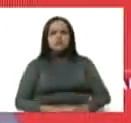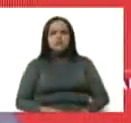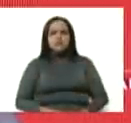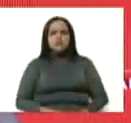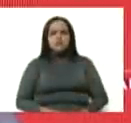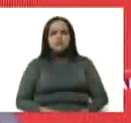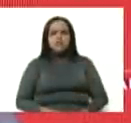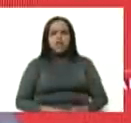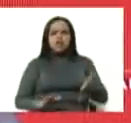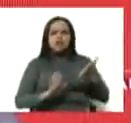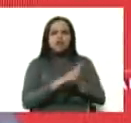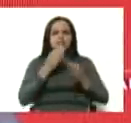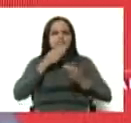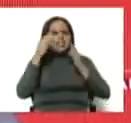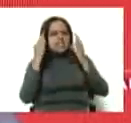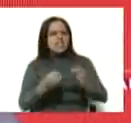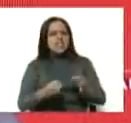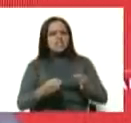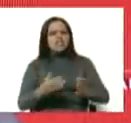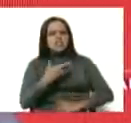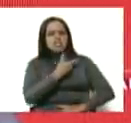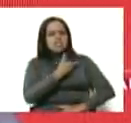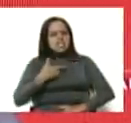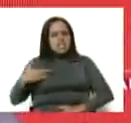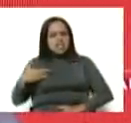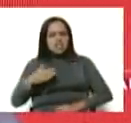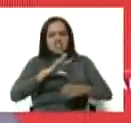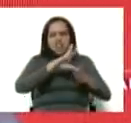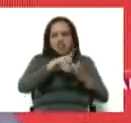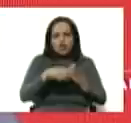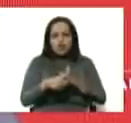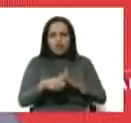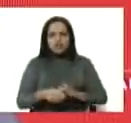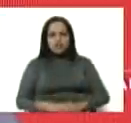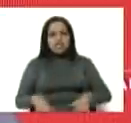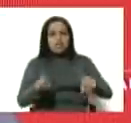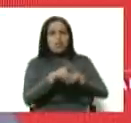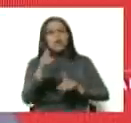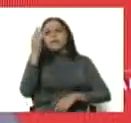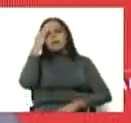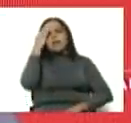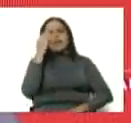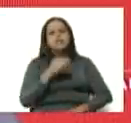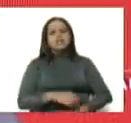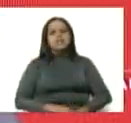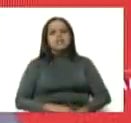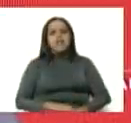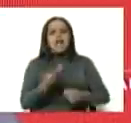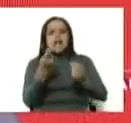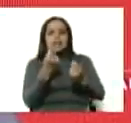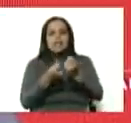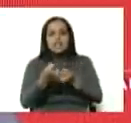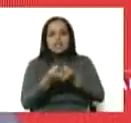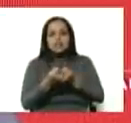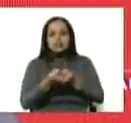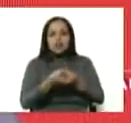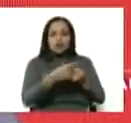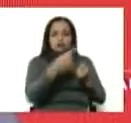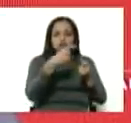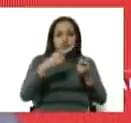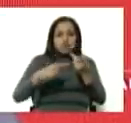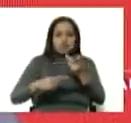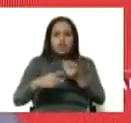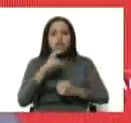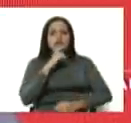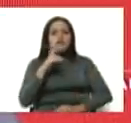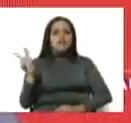sobre el verdadero interés de robarse, como piratas que son, el dinero, los recursos, el